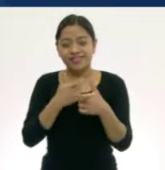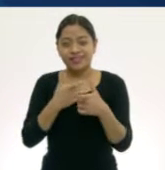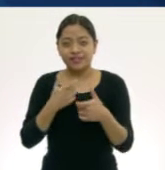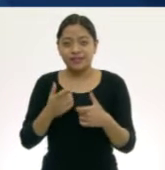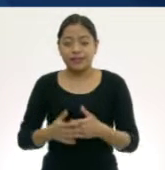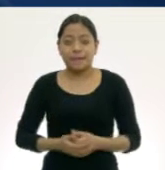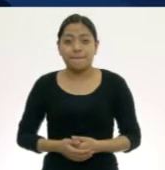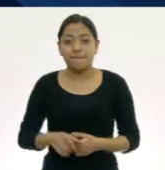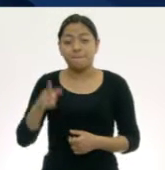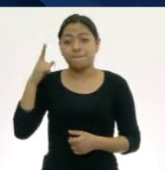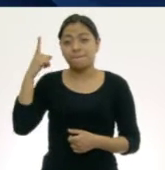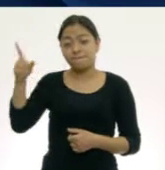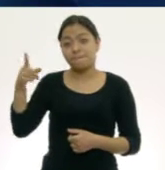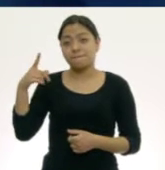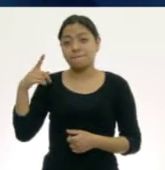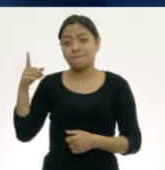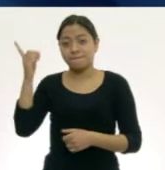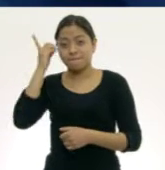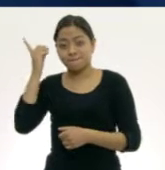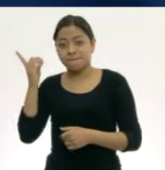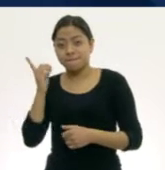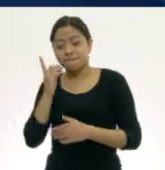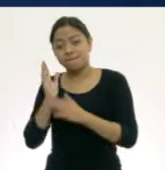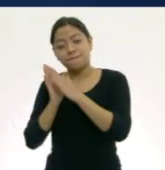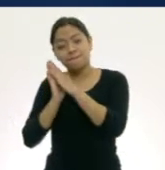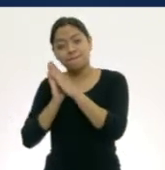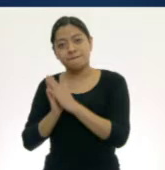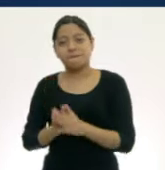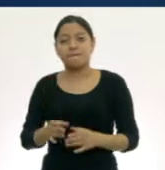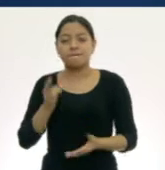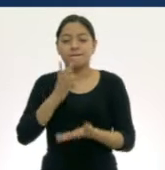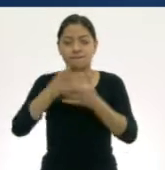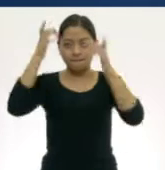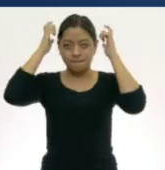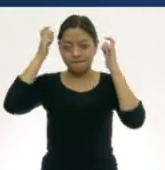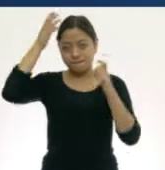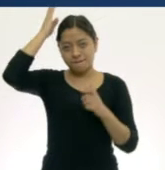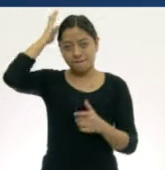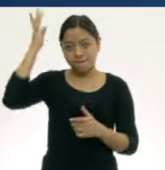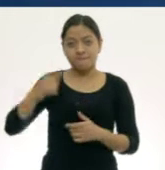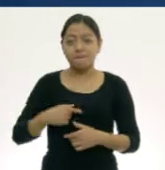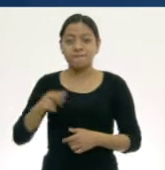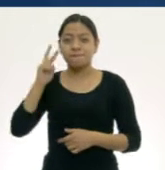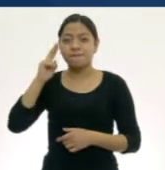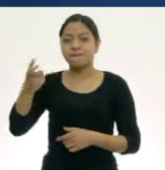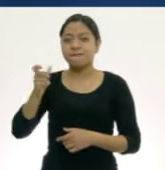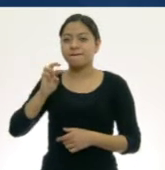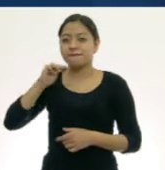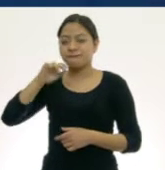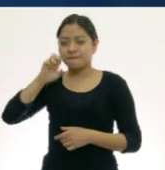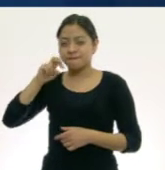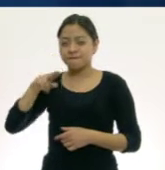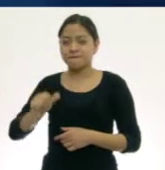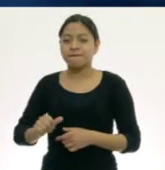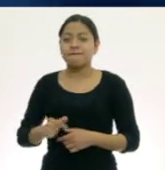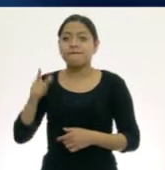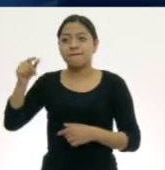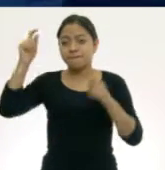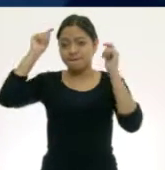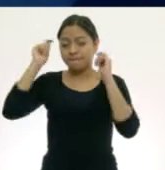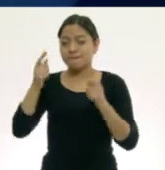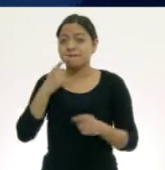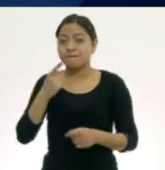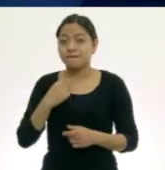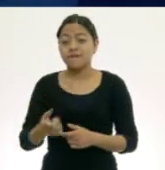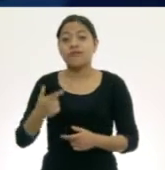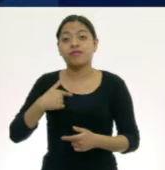dormir con el cual Rodrigo empenachaba su casco. Yo veía todo su amor a doña Jimena en ese gorro colorado, su deseo